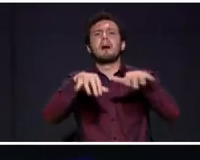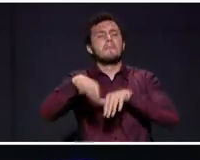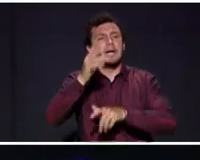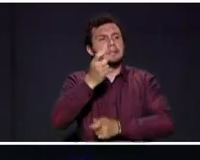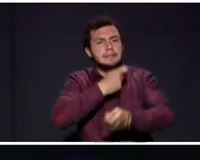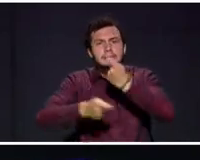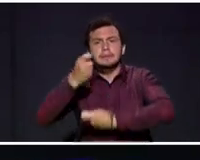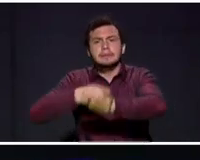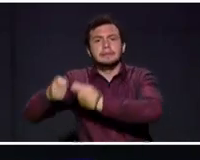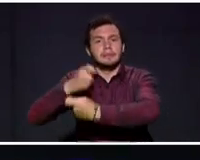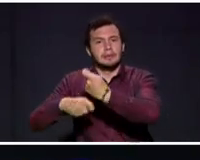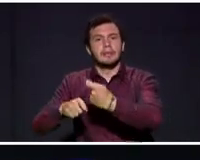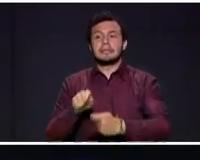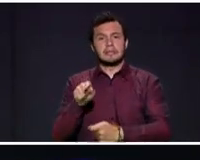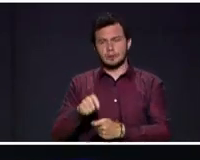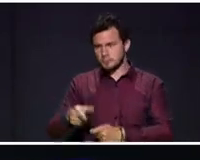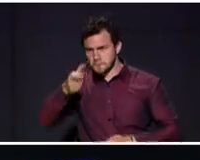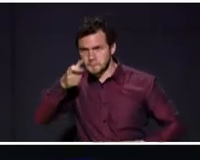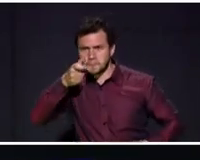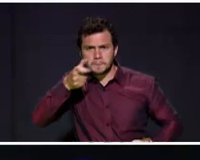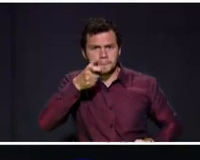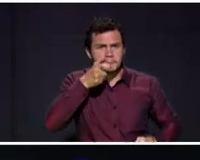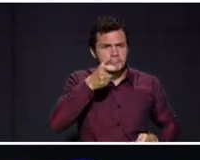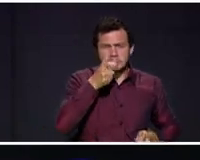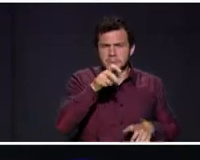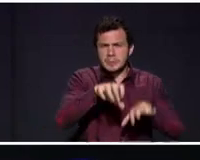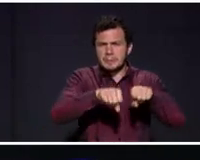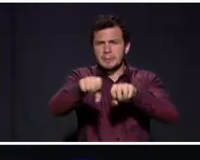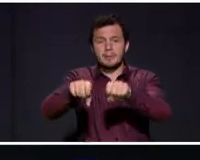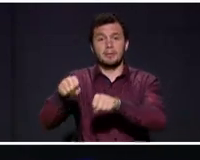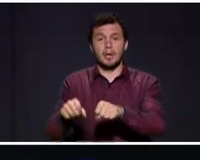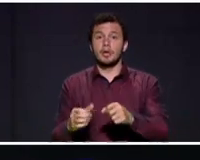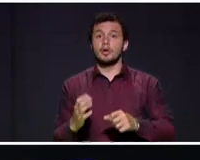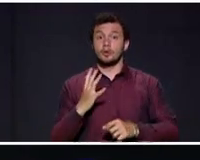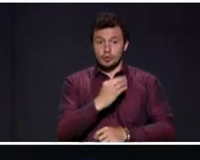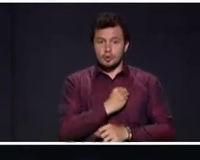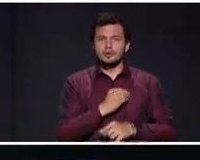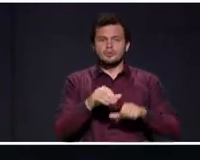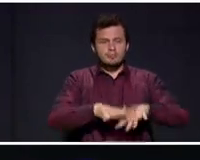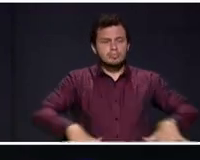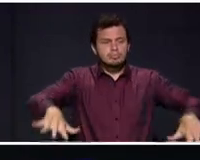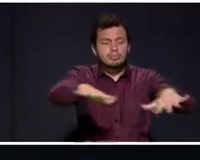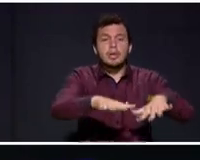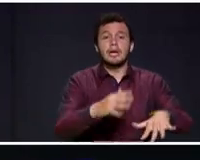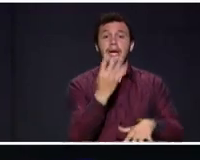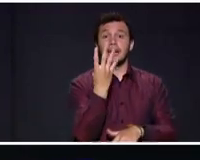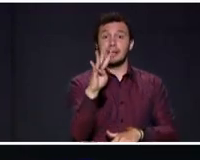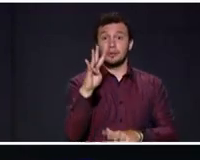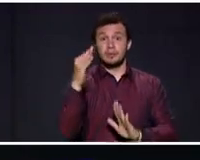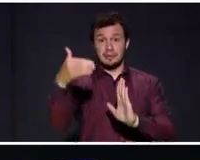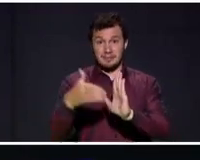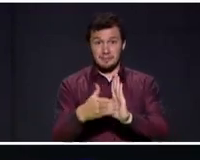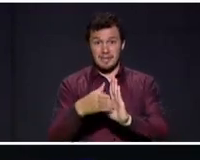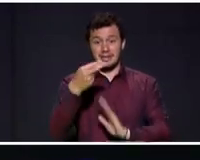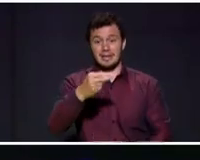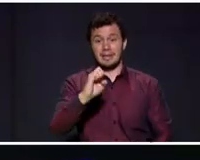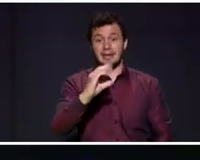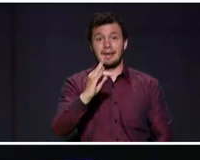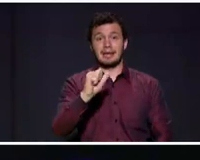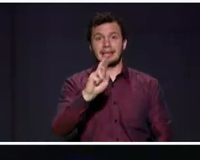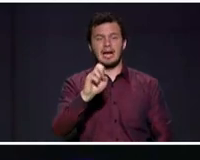que mientras nosotros estamos erradicando 14.000 hectáreas de hoja de coca ellos no siembran 15.000 ahí